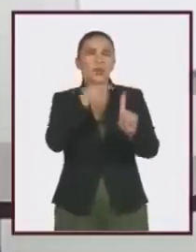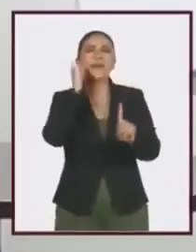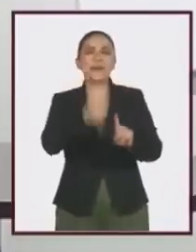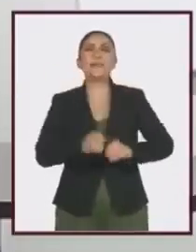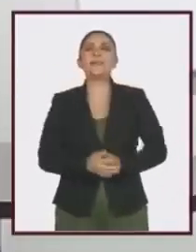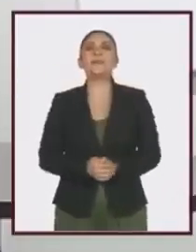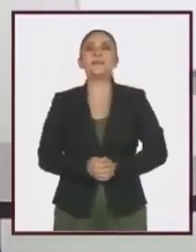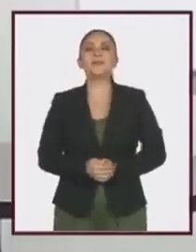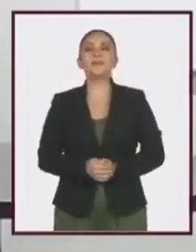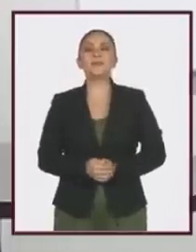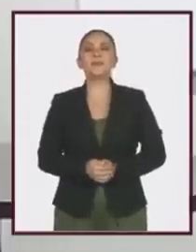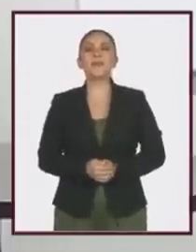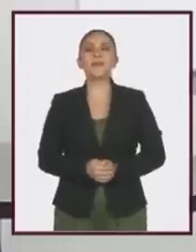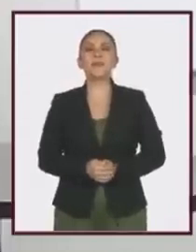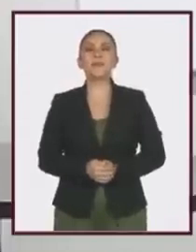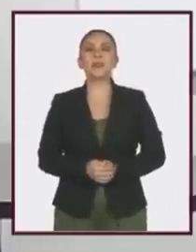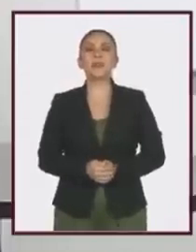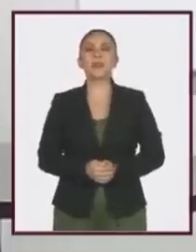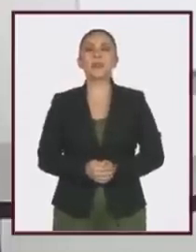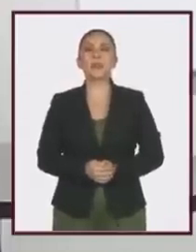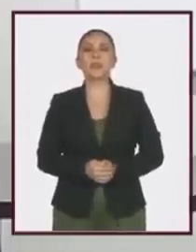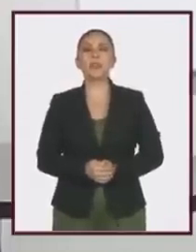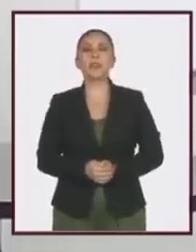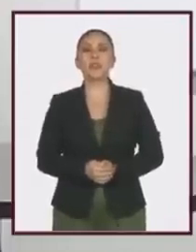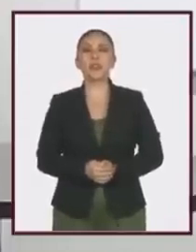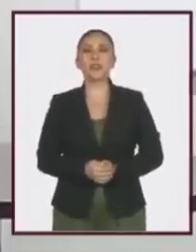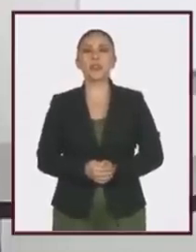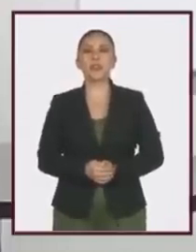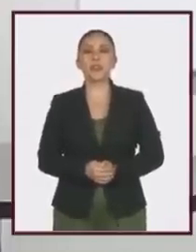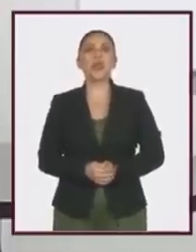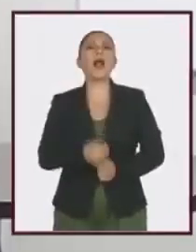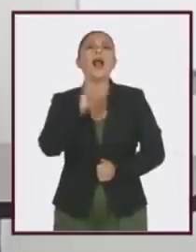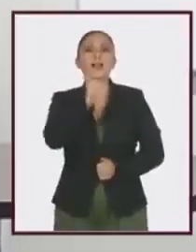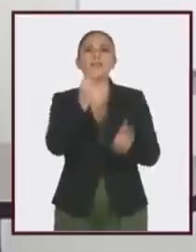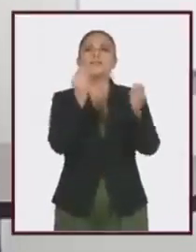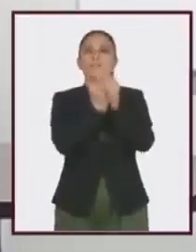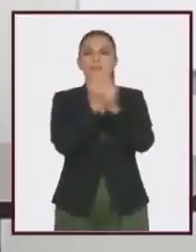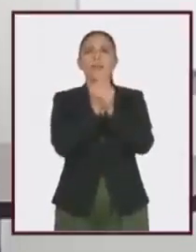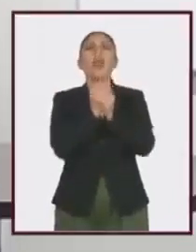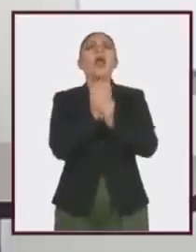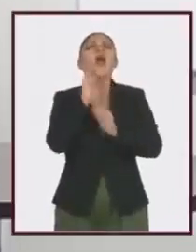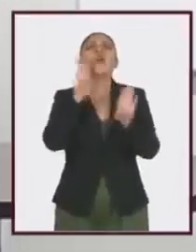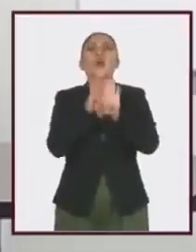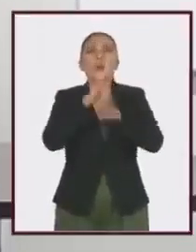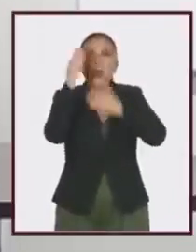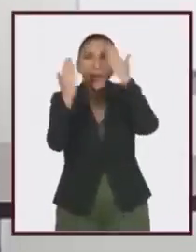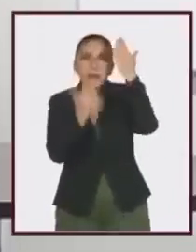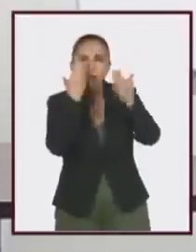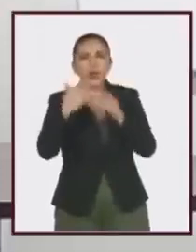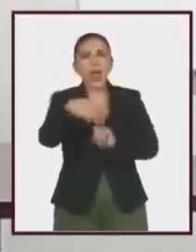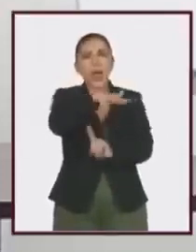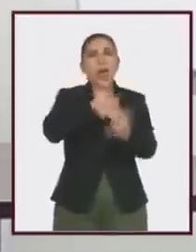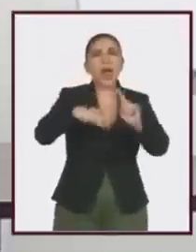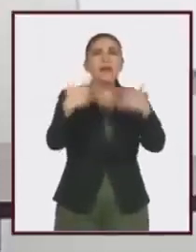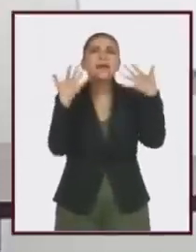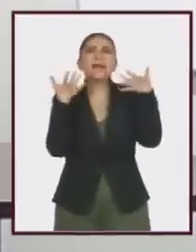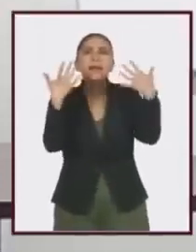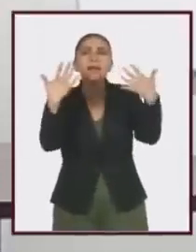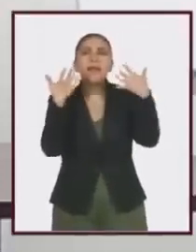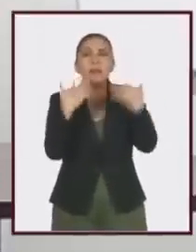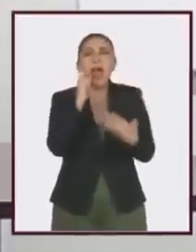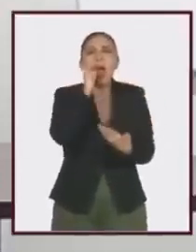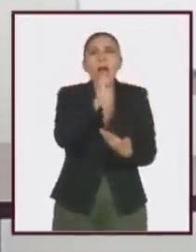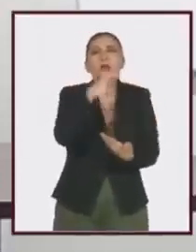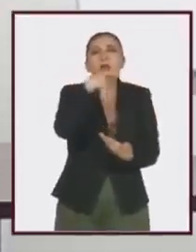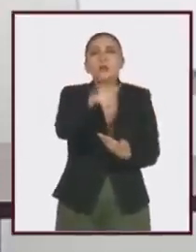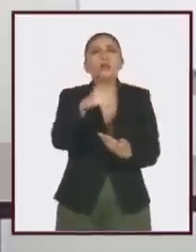con el estudio del clima en una determinada, de